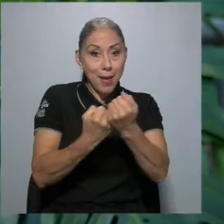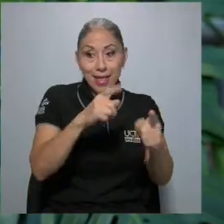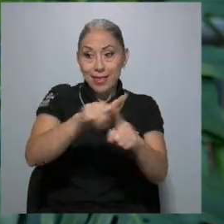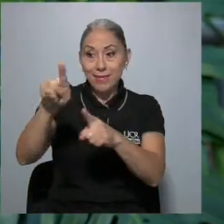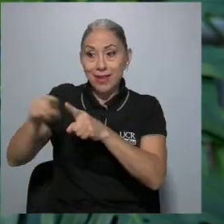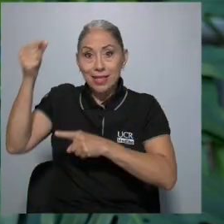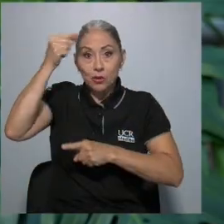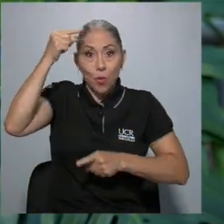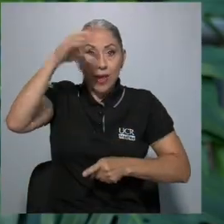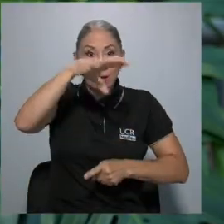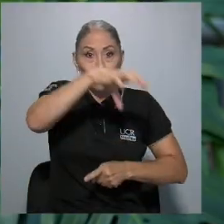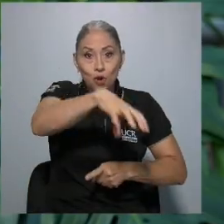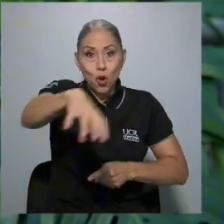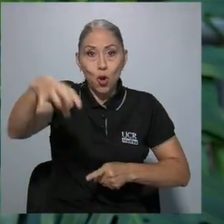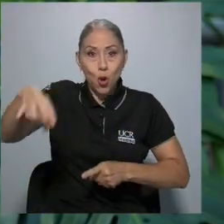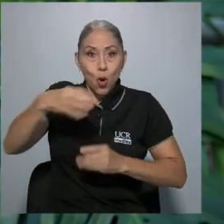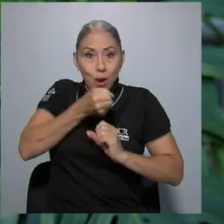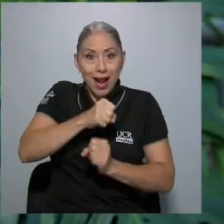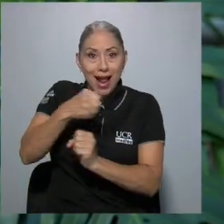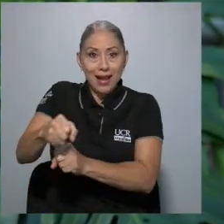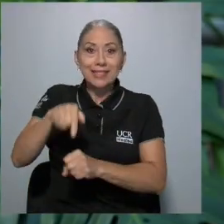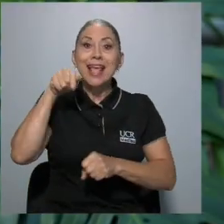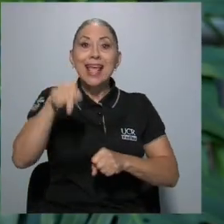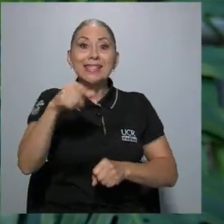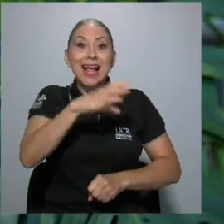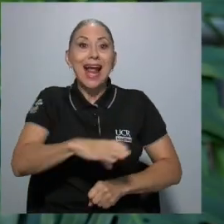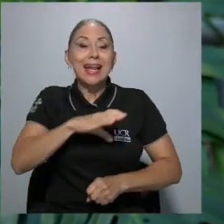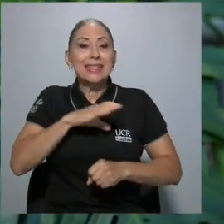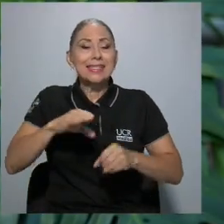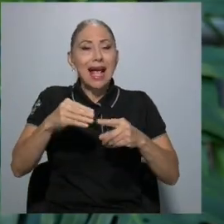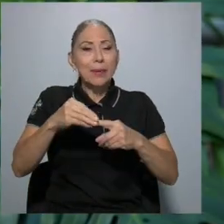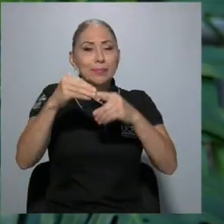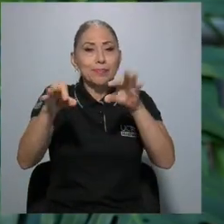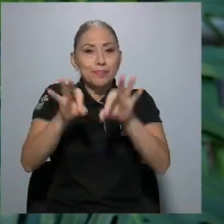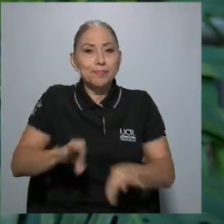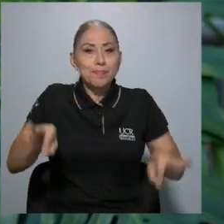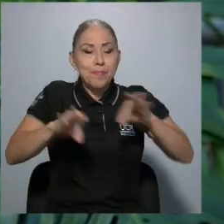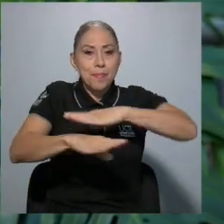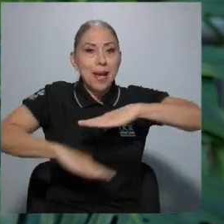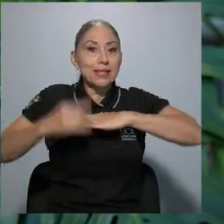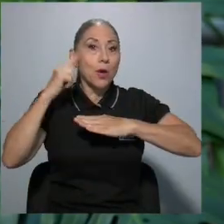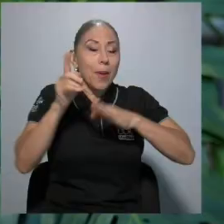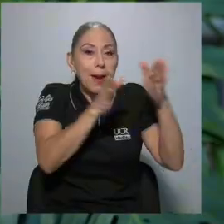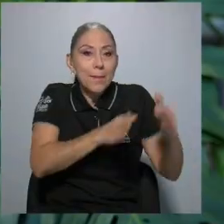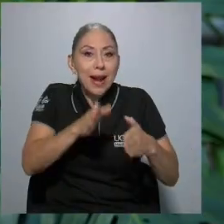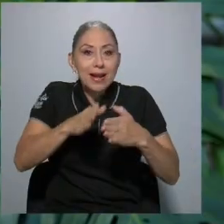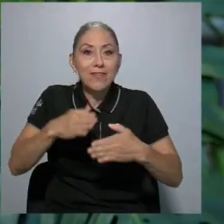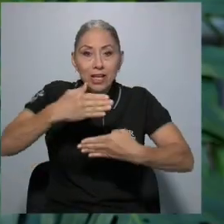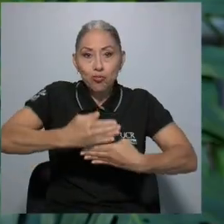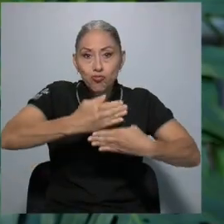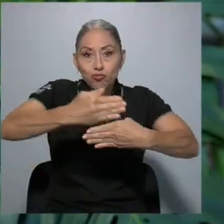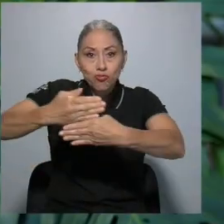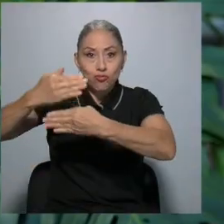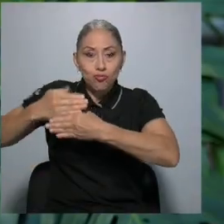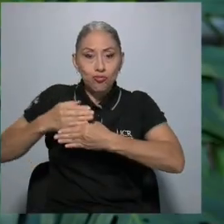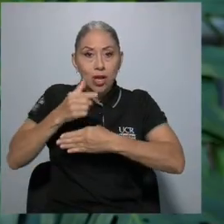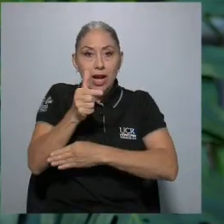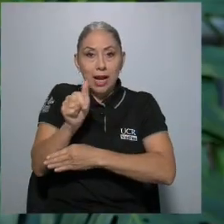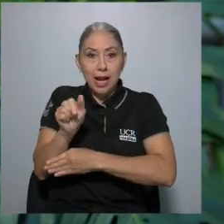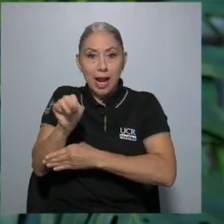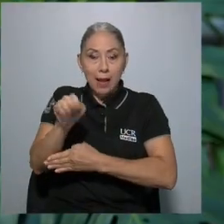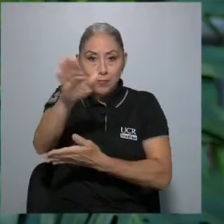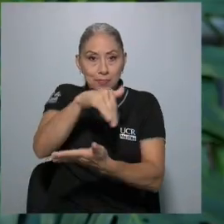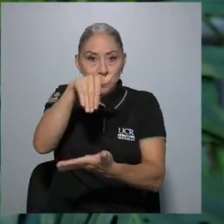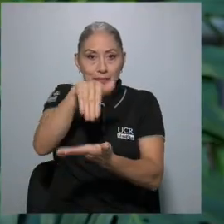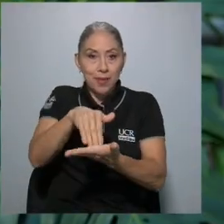a los gobiernos locales este ingrediente básico para la planificación urbana en el gran área metropolitana.